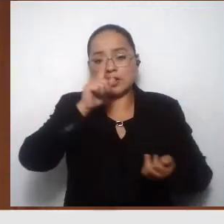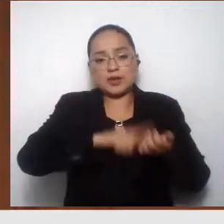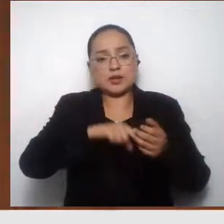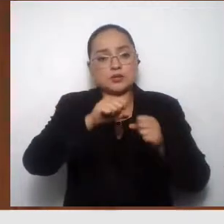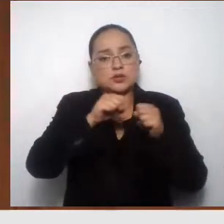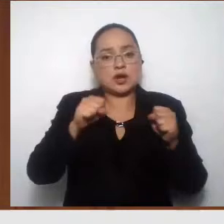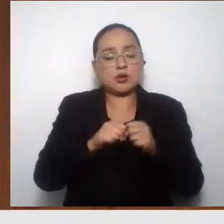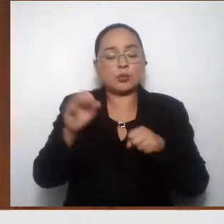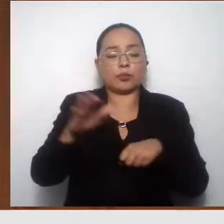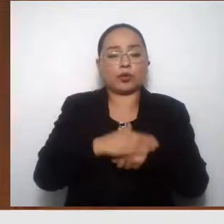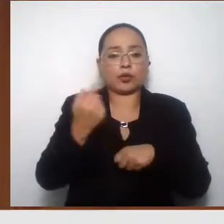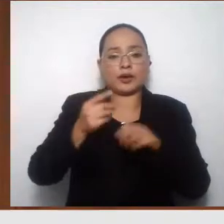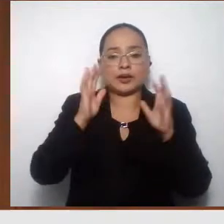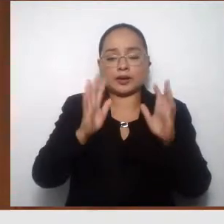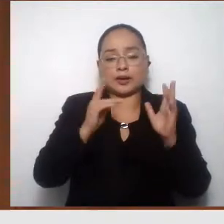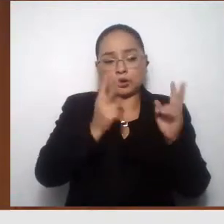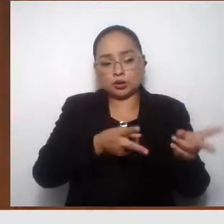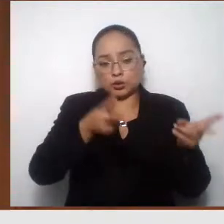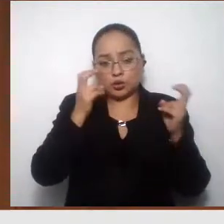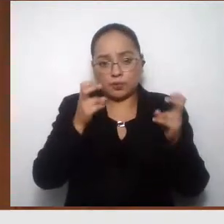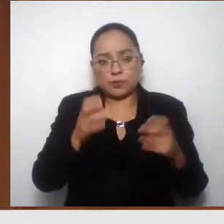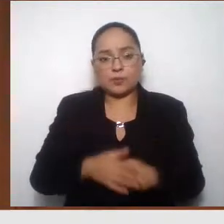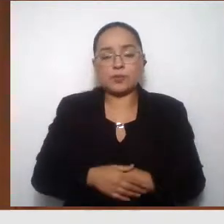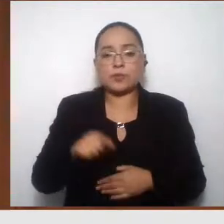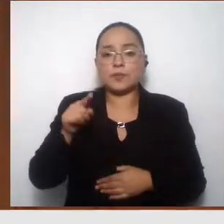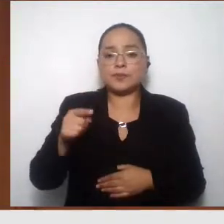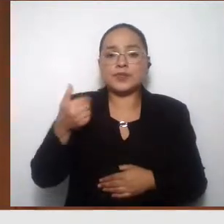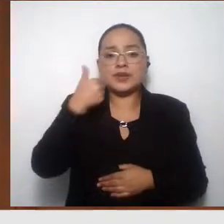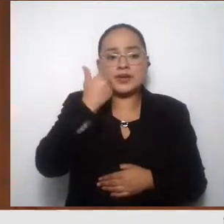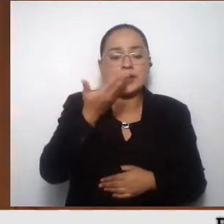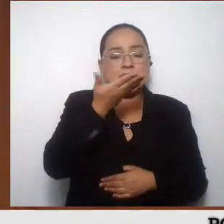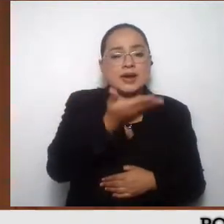sustraídas. Solicitan mini split.